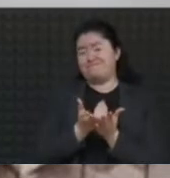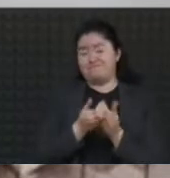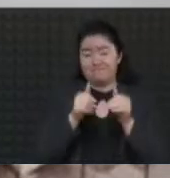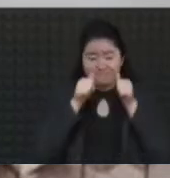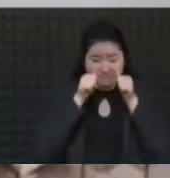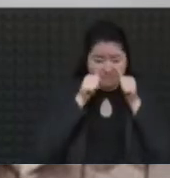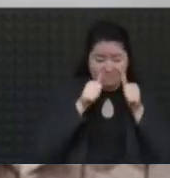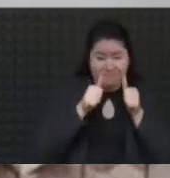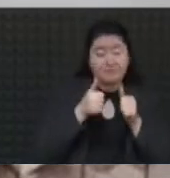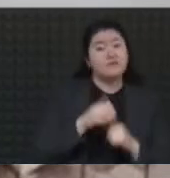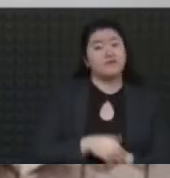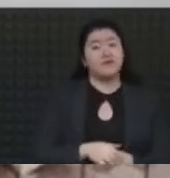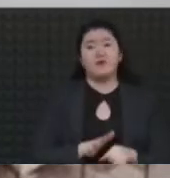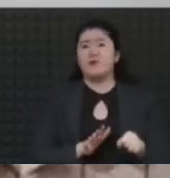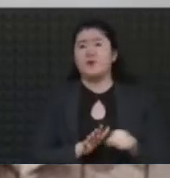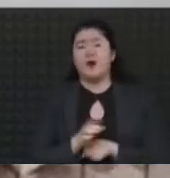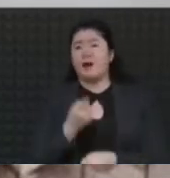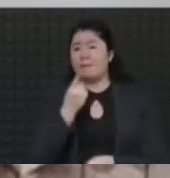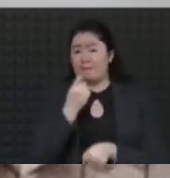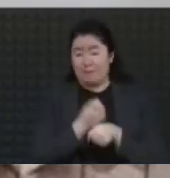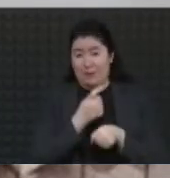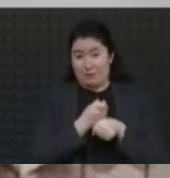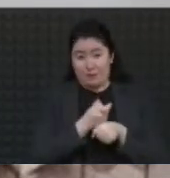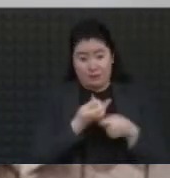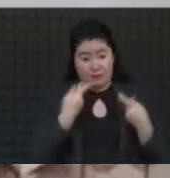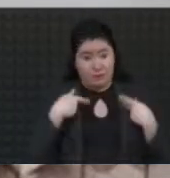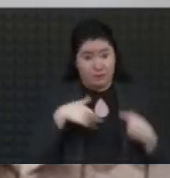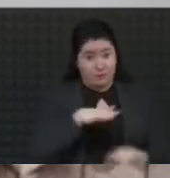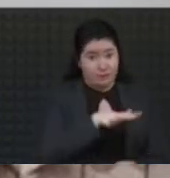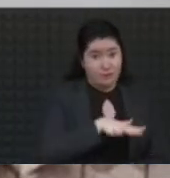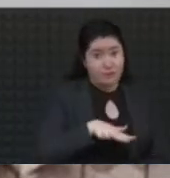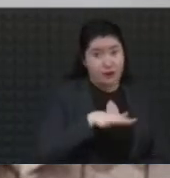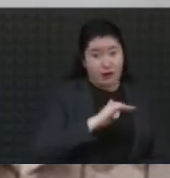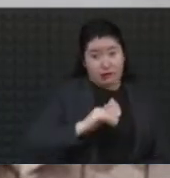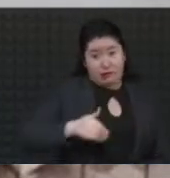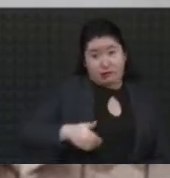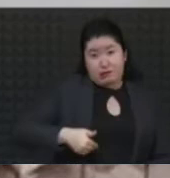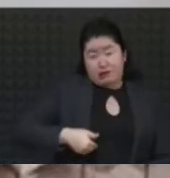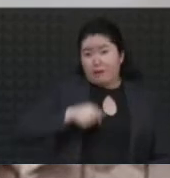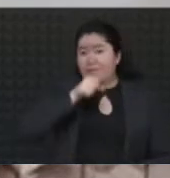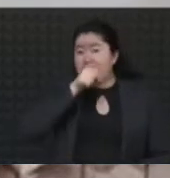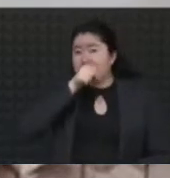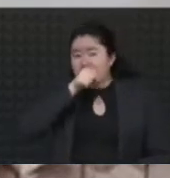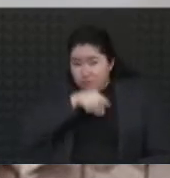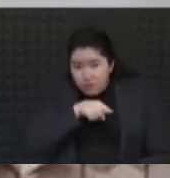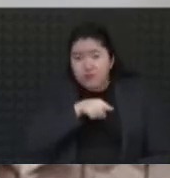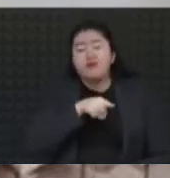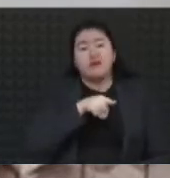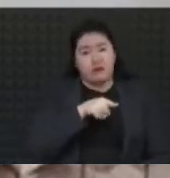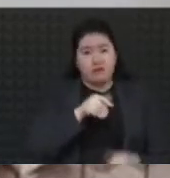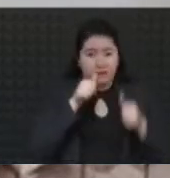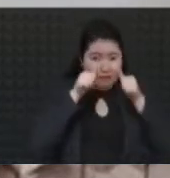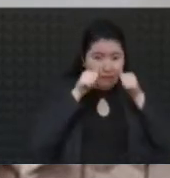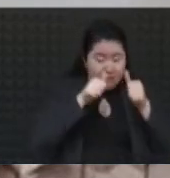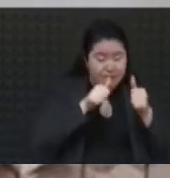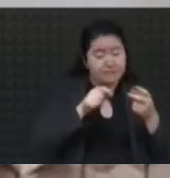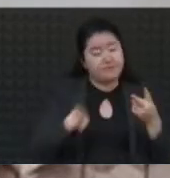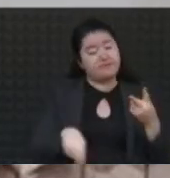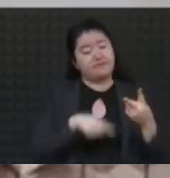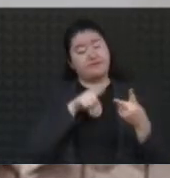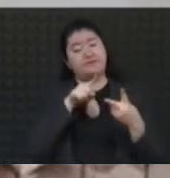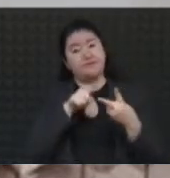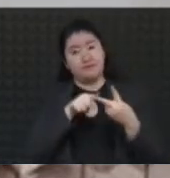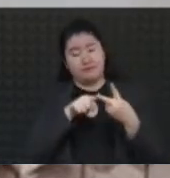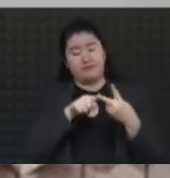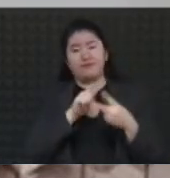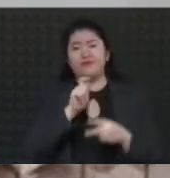atención a las víctimas. El segundo es este informe de DNB, que ayer presentó su dictamen